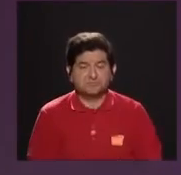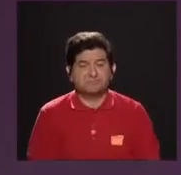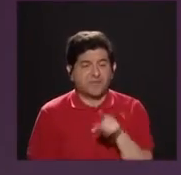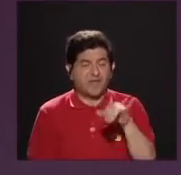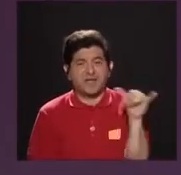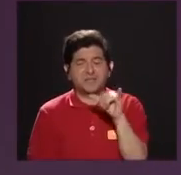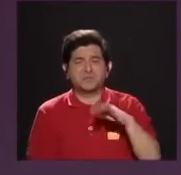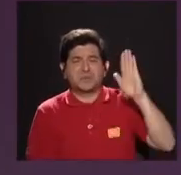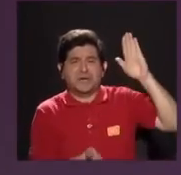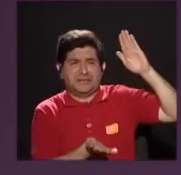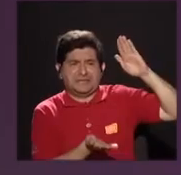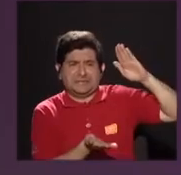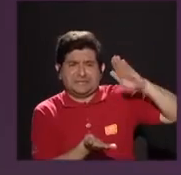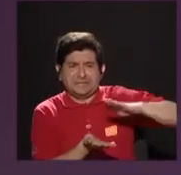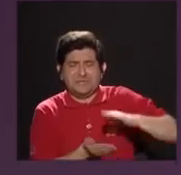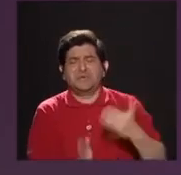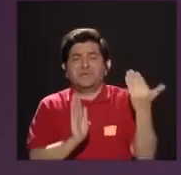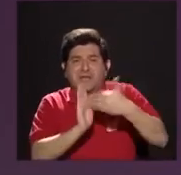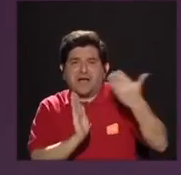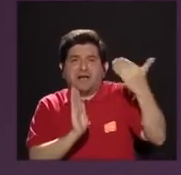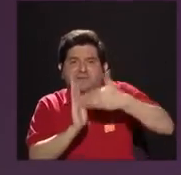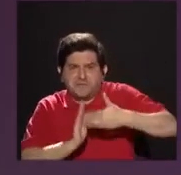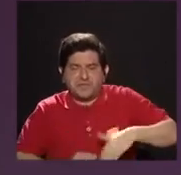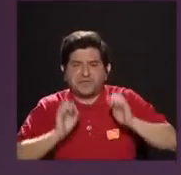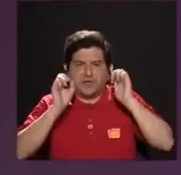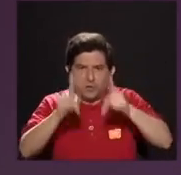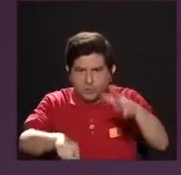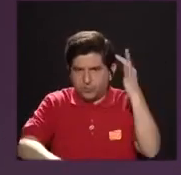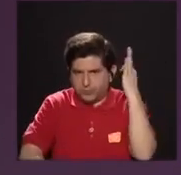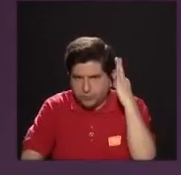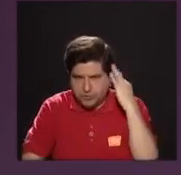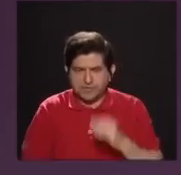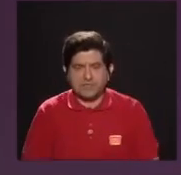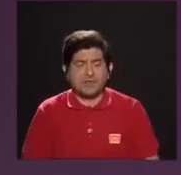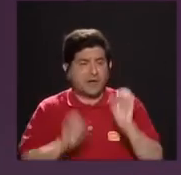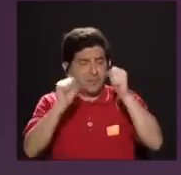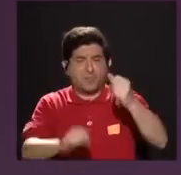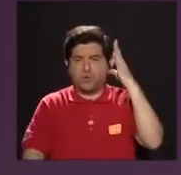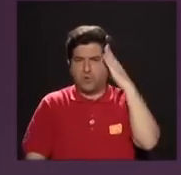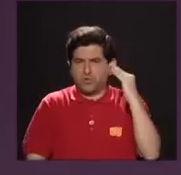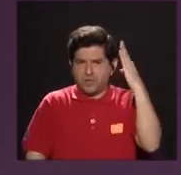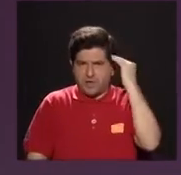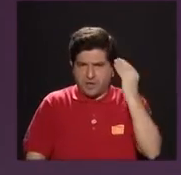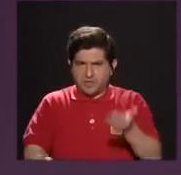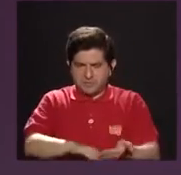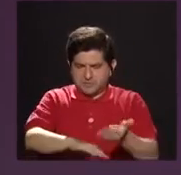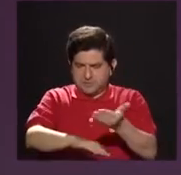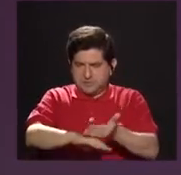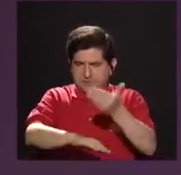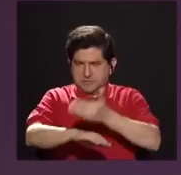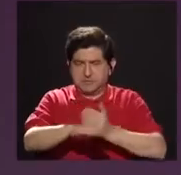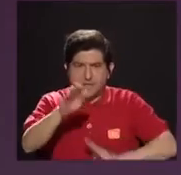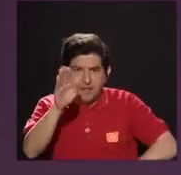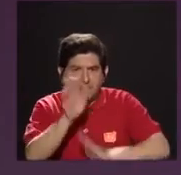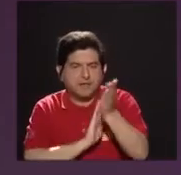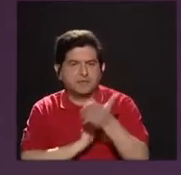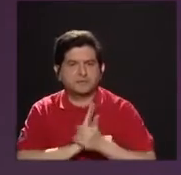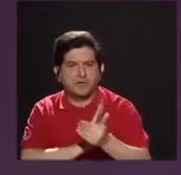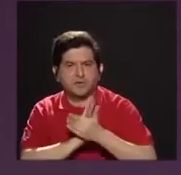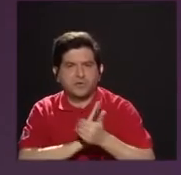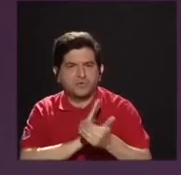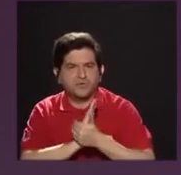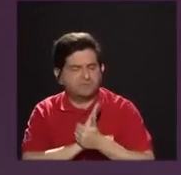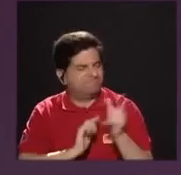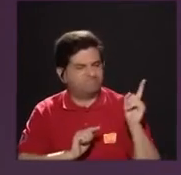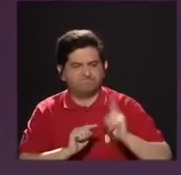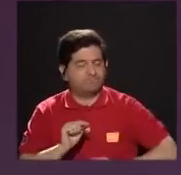también a menoscabar la posibilidad de las mujeres de que puedan adquirir experiencia o desarrollar sus capacidades,